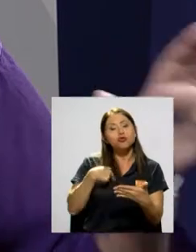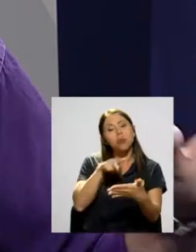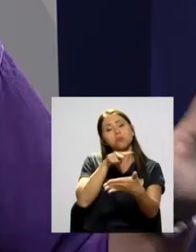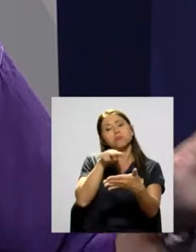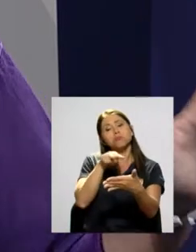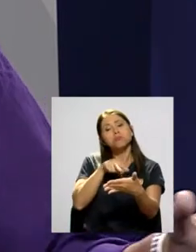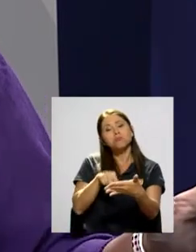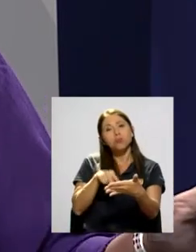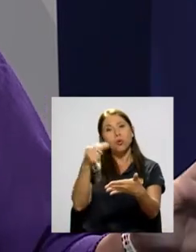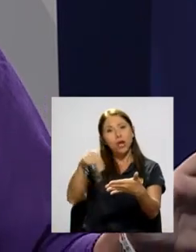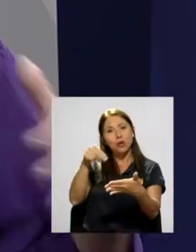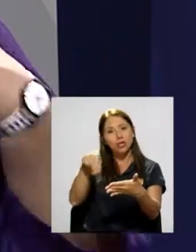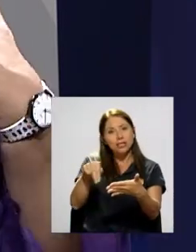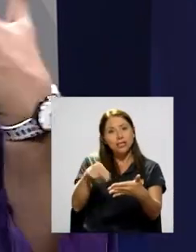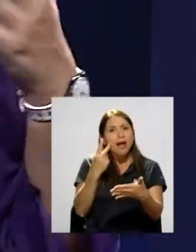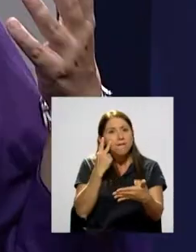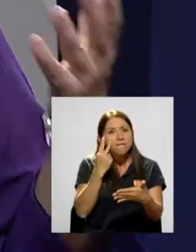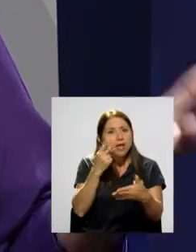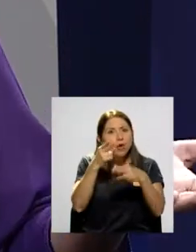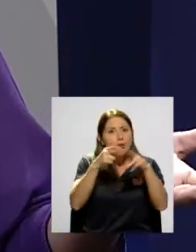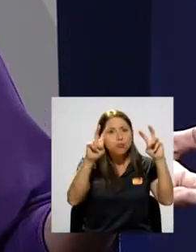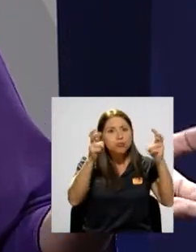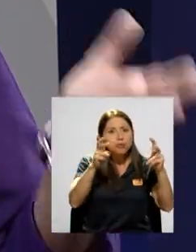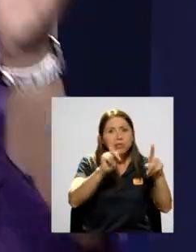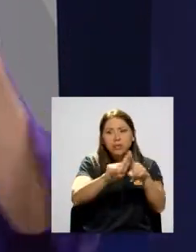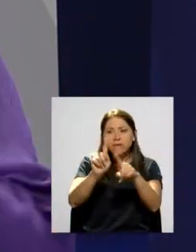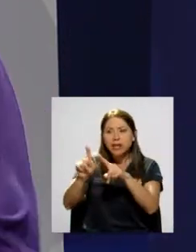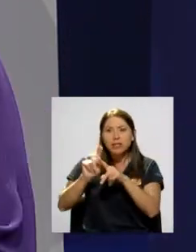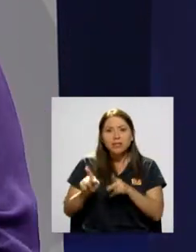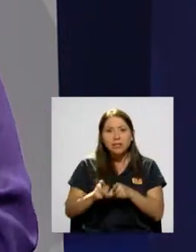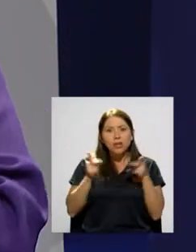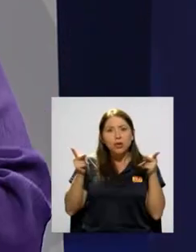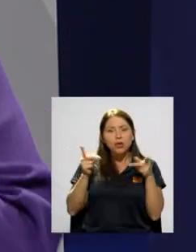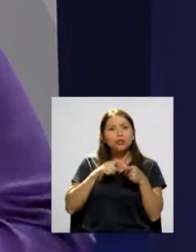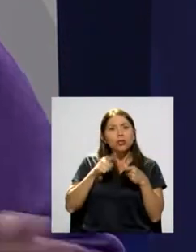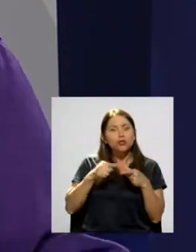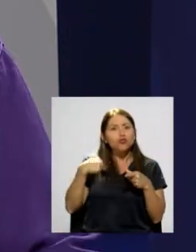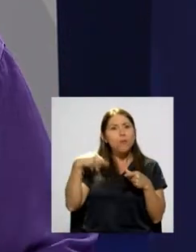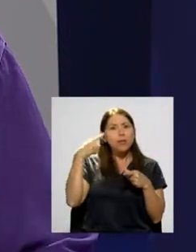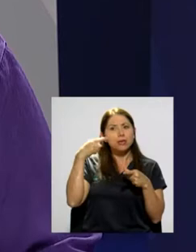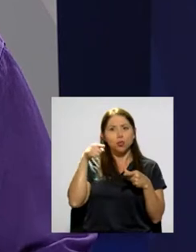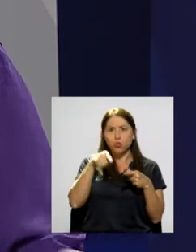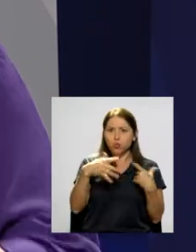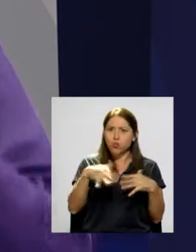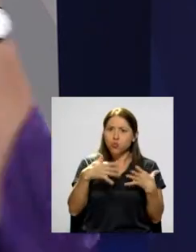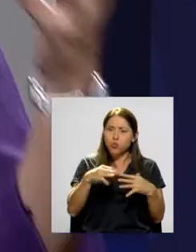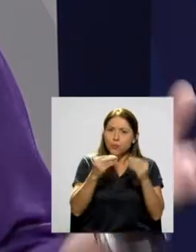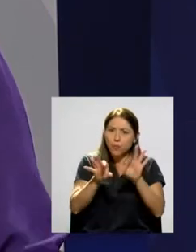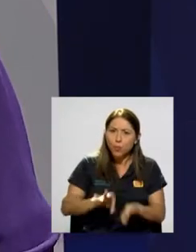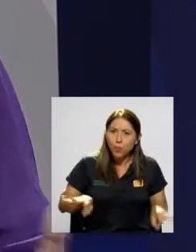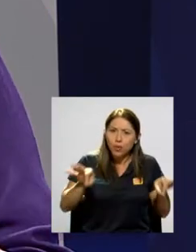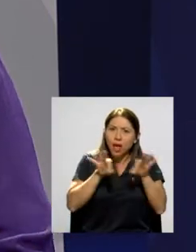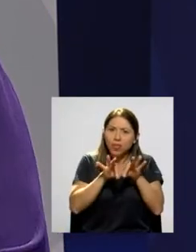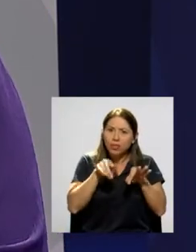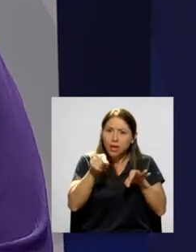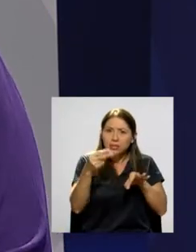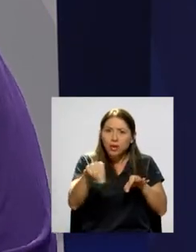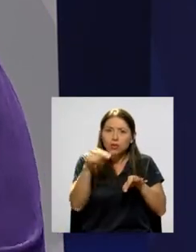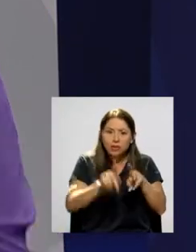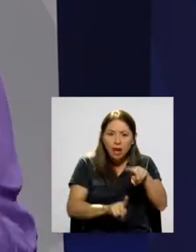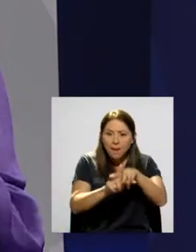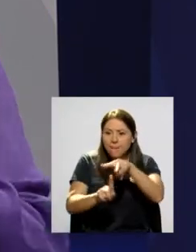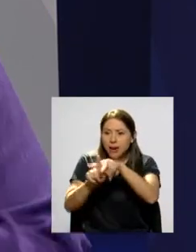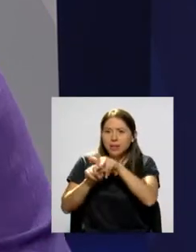portada de diferentes periódicos, yo naturalmente concluyo que esa noticia es extremadamente importante, que es algo que está sucediendo en el